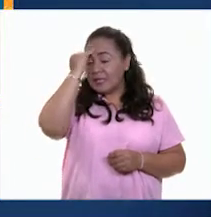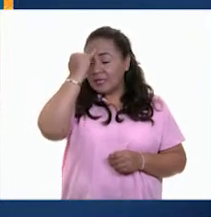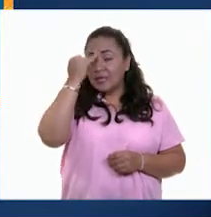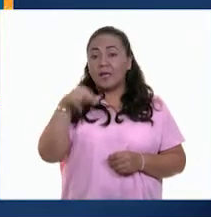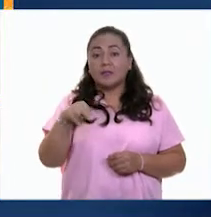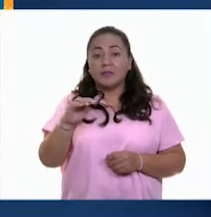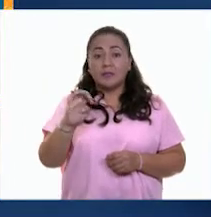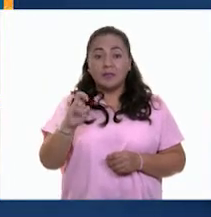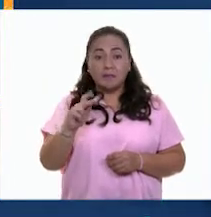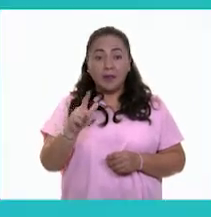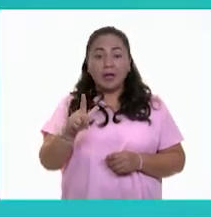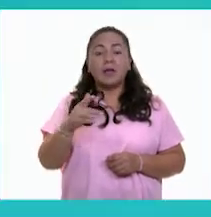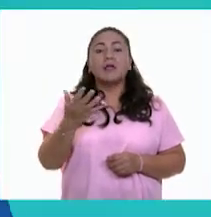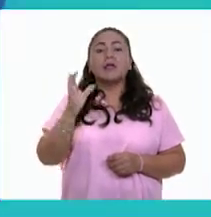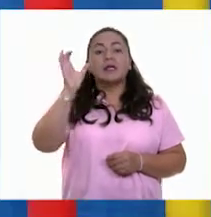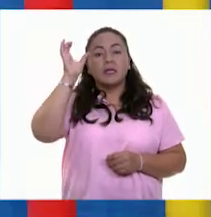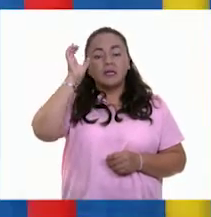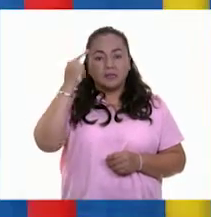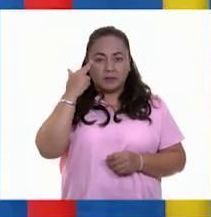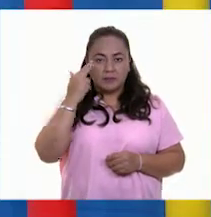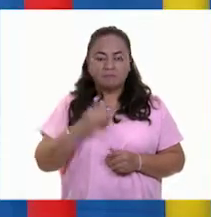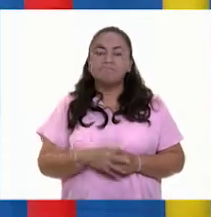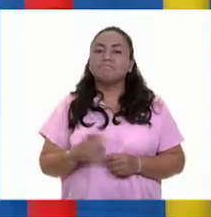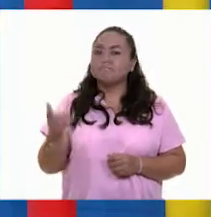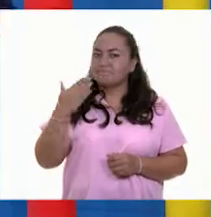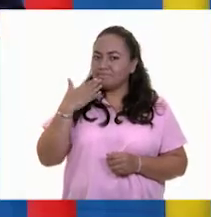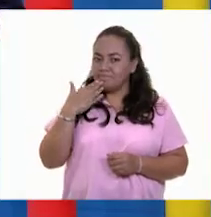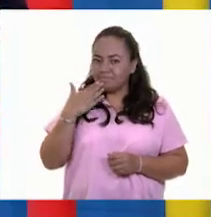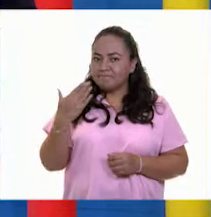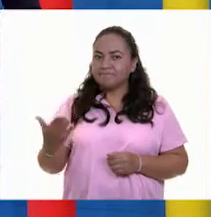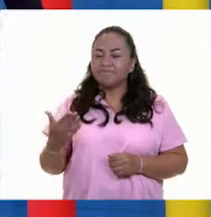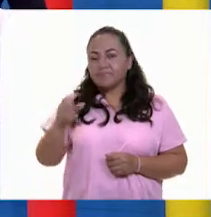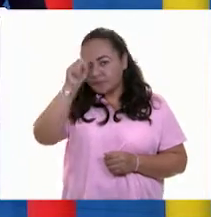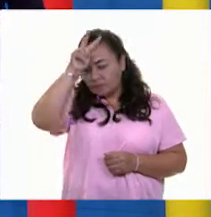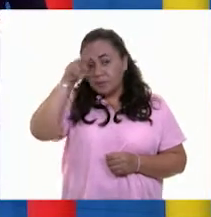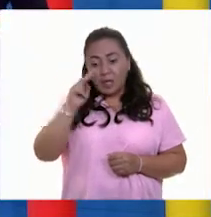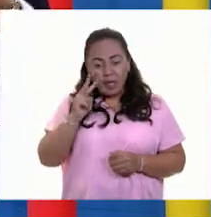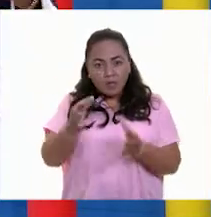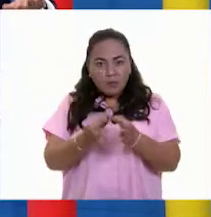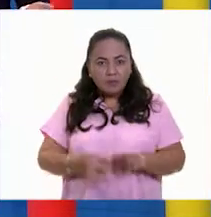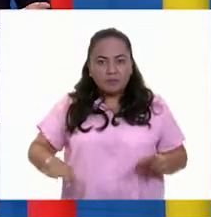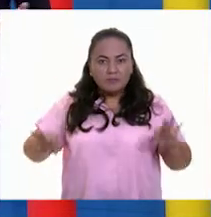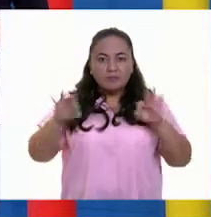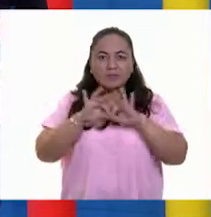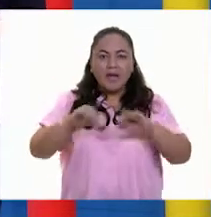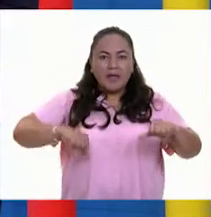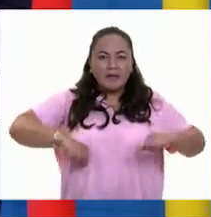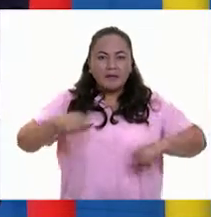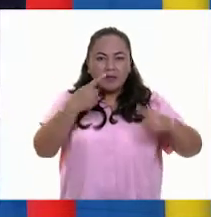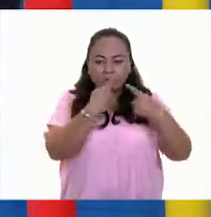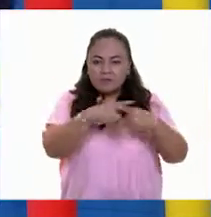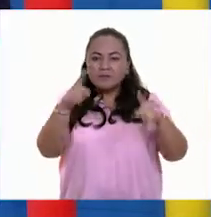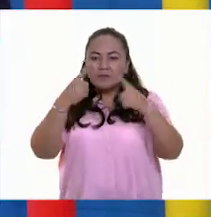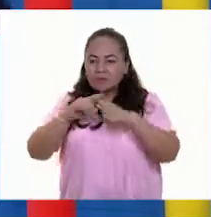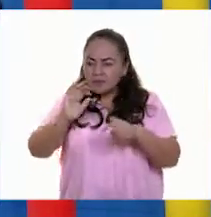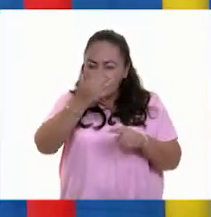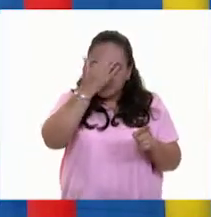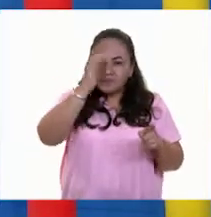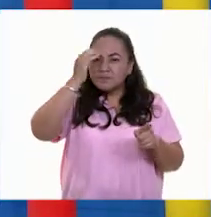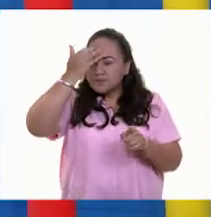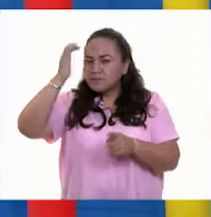China. Muy bien, muchas gracias, Raulito. Y Larisa, la importancia de realizar esta actividad es que